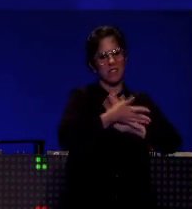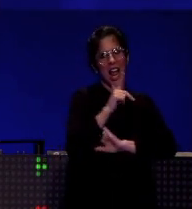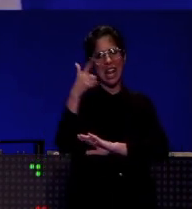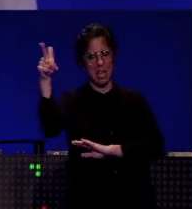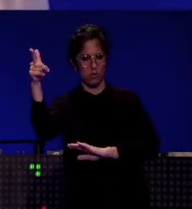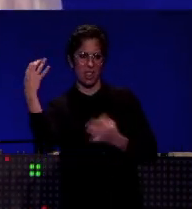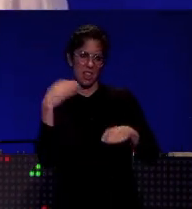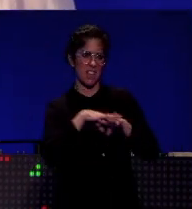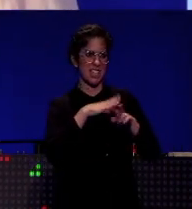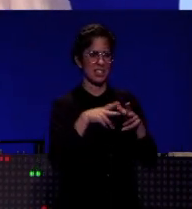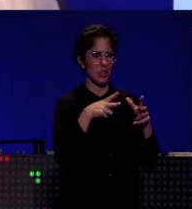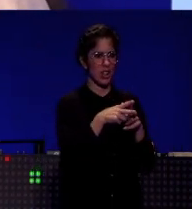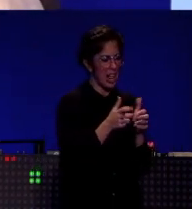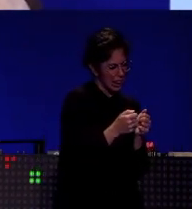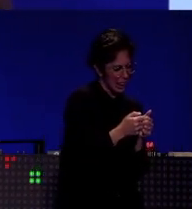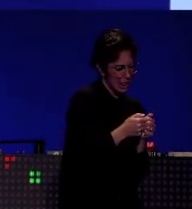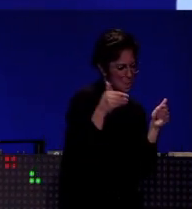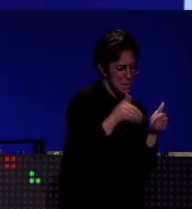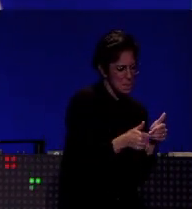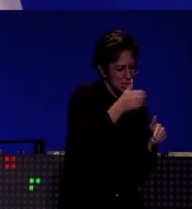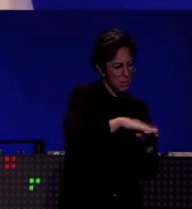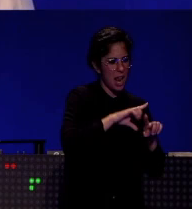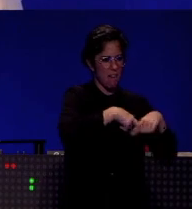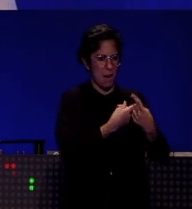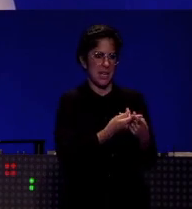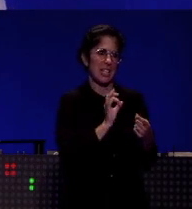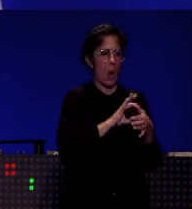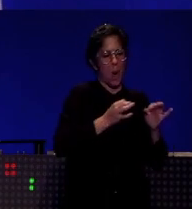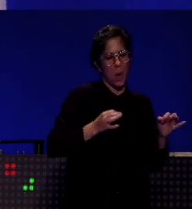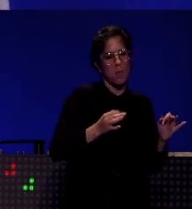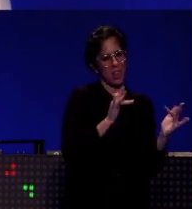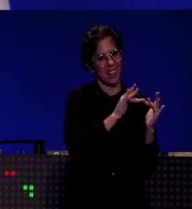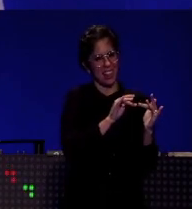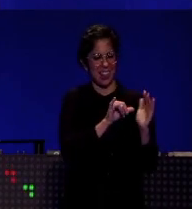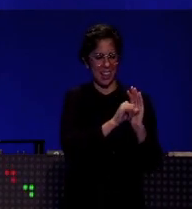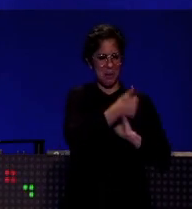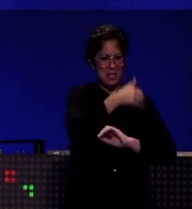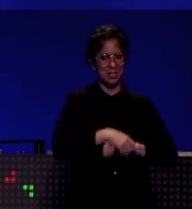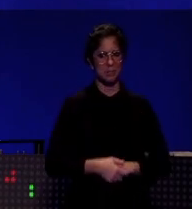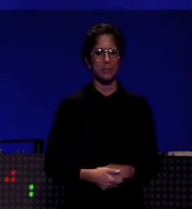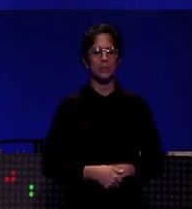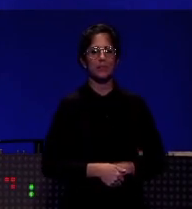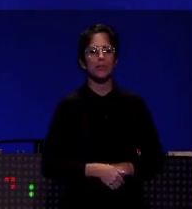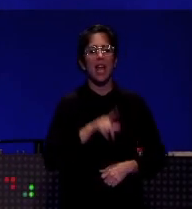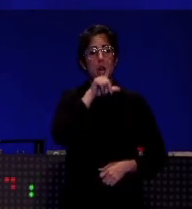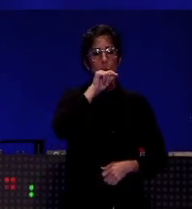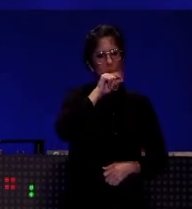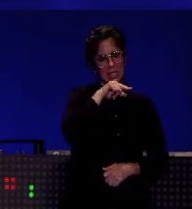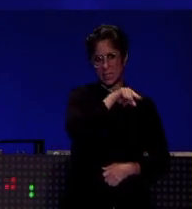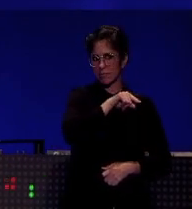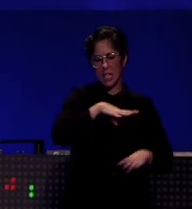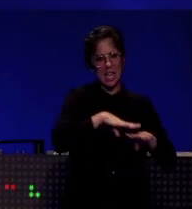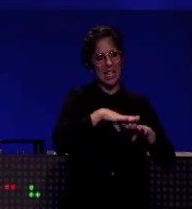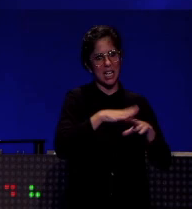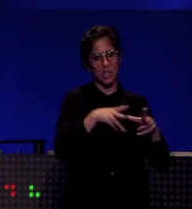en redes para sentir sentirse cerca de los suyos twitter era como la red social del momento en esa época yo lo utilizaba bastante para